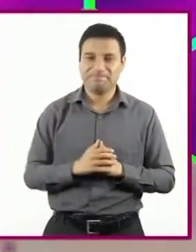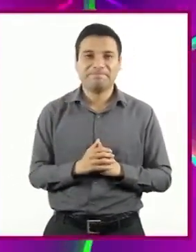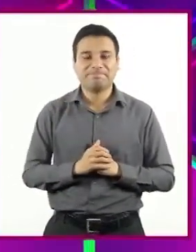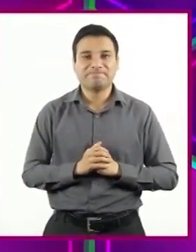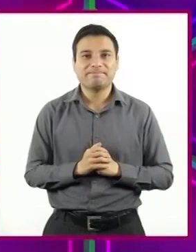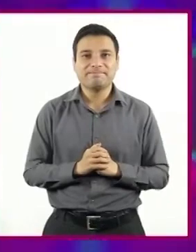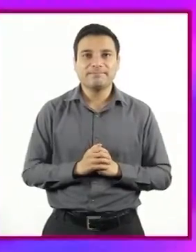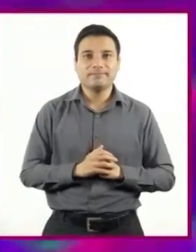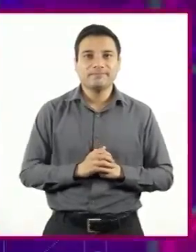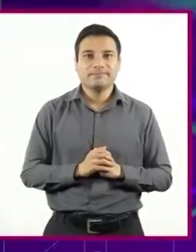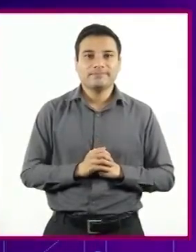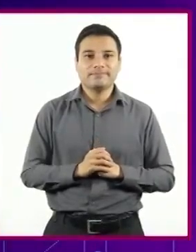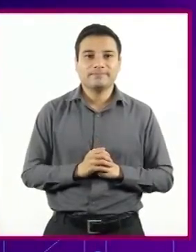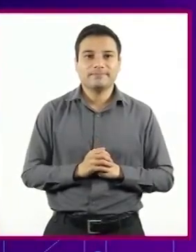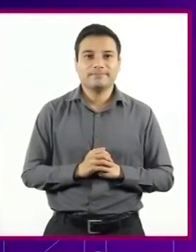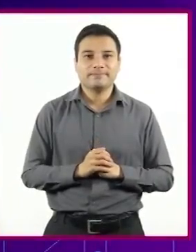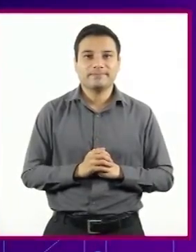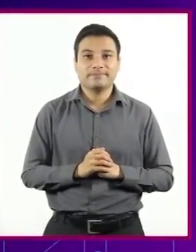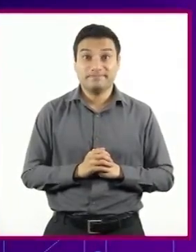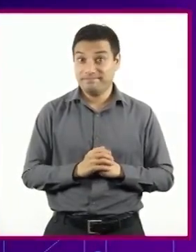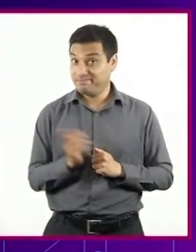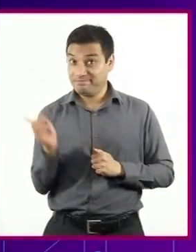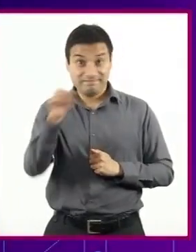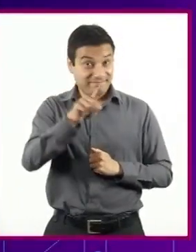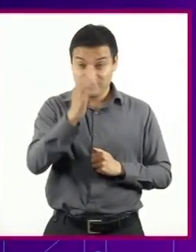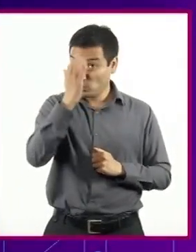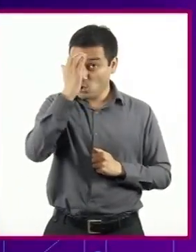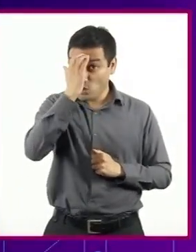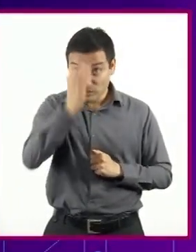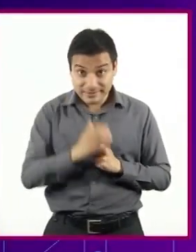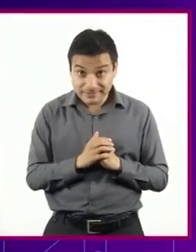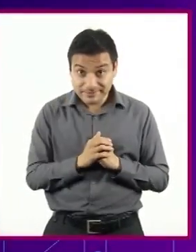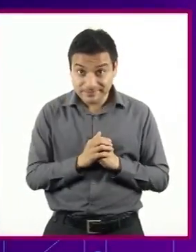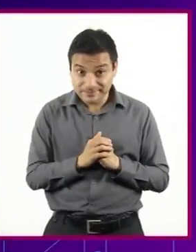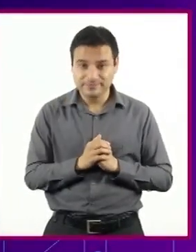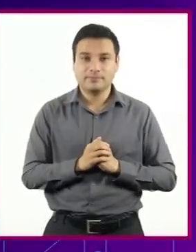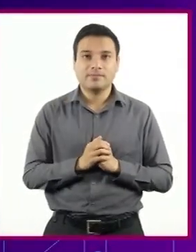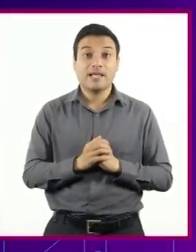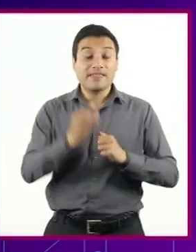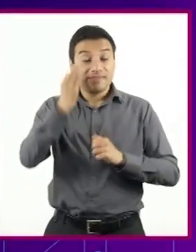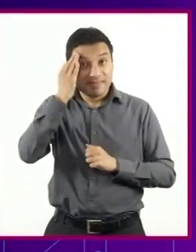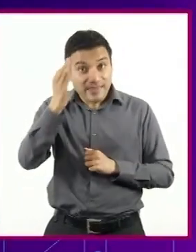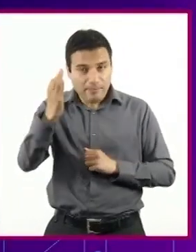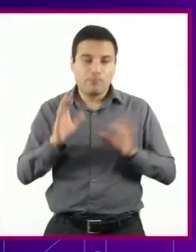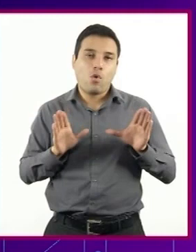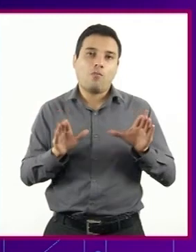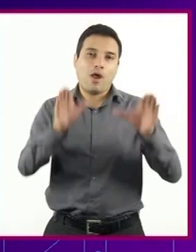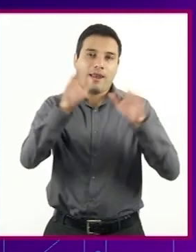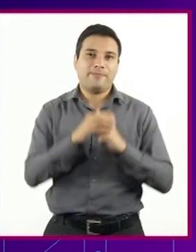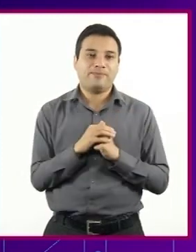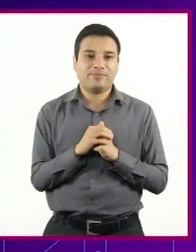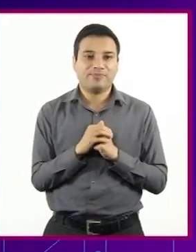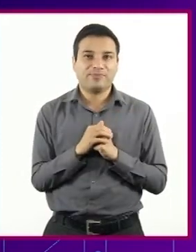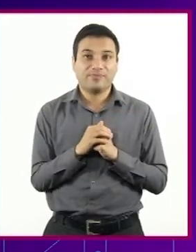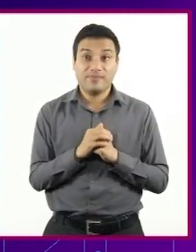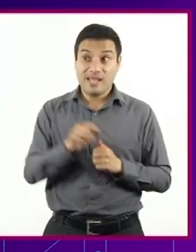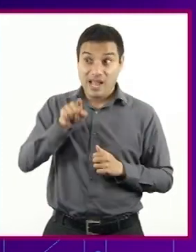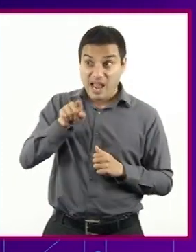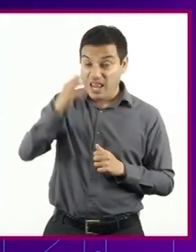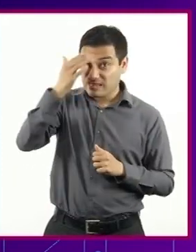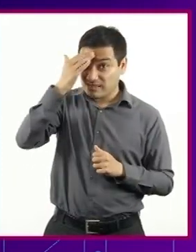maestra. Quien no te conozca, el tiempo vuela. Quien más